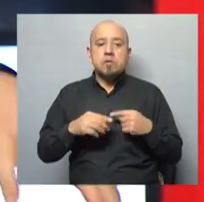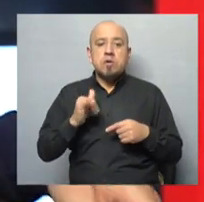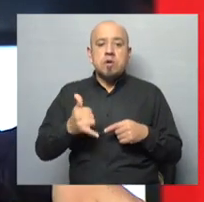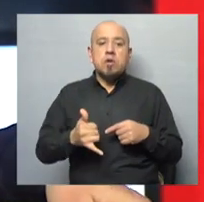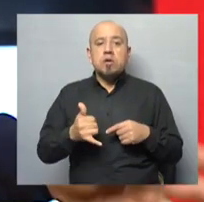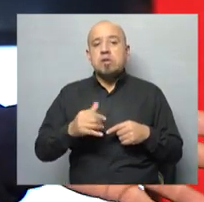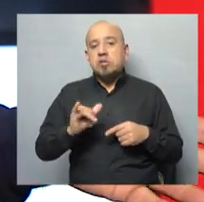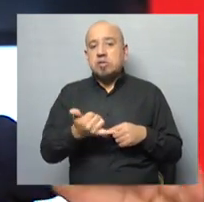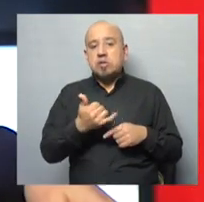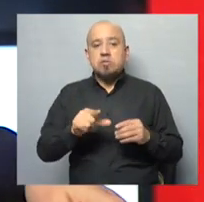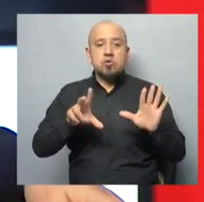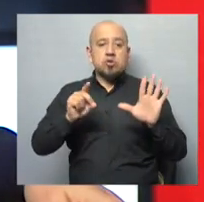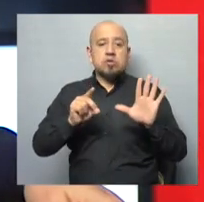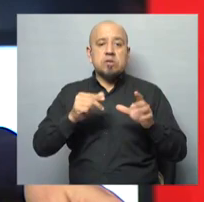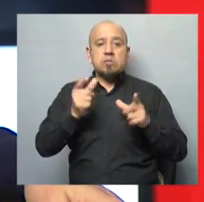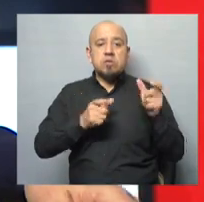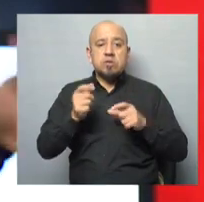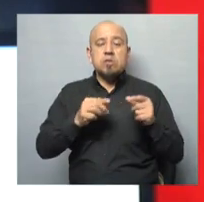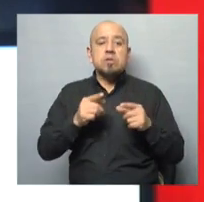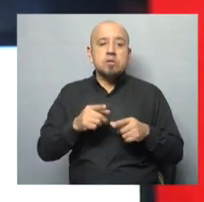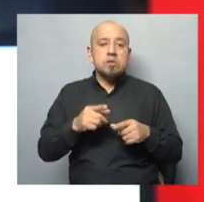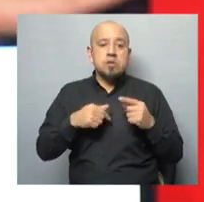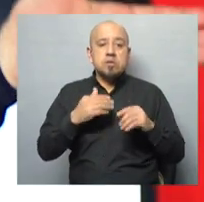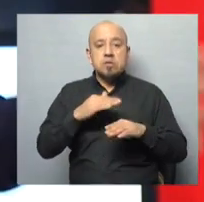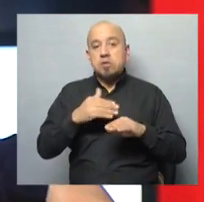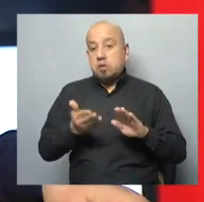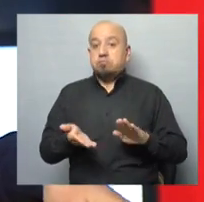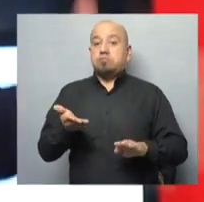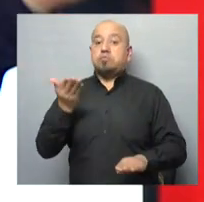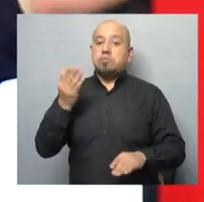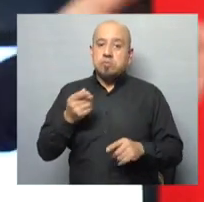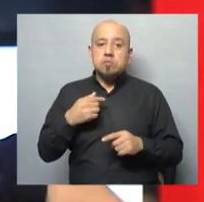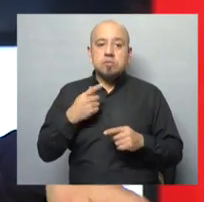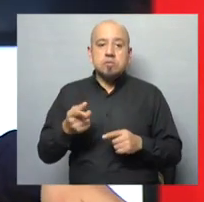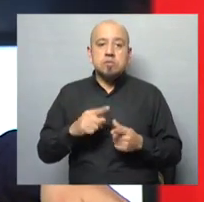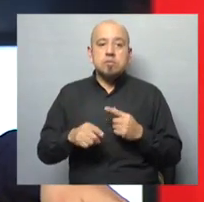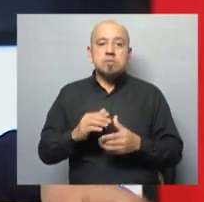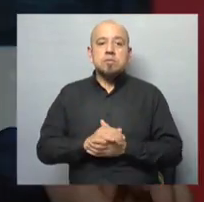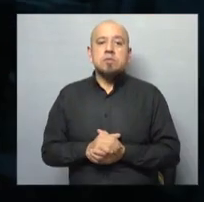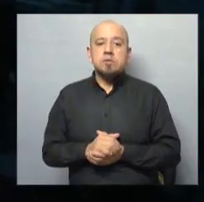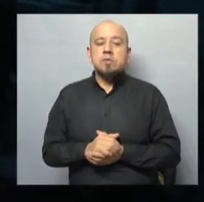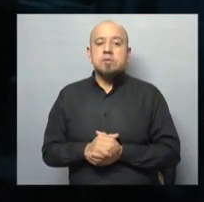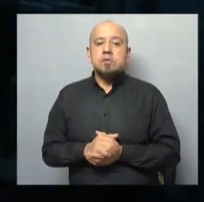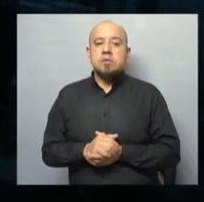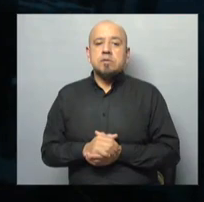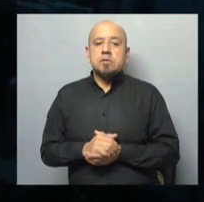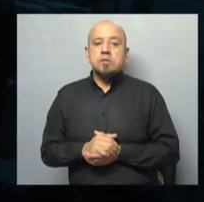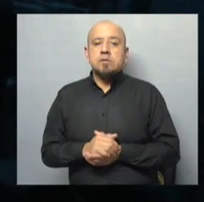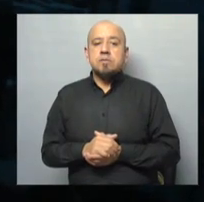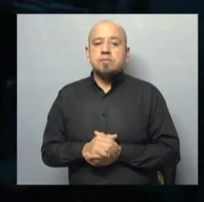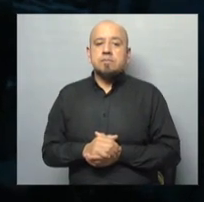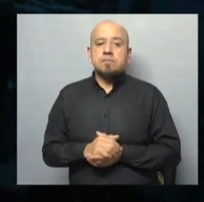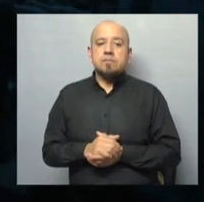80 personas en sala para mí es muy lindo número o sea y de ahí para arriba es un exitazo una de las cosas